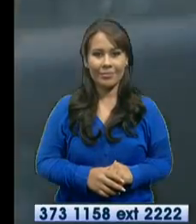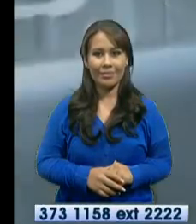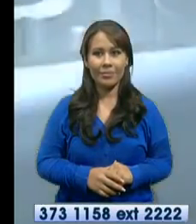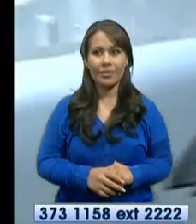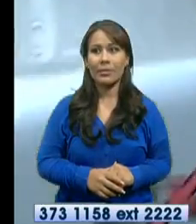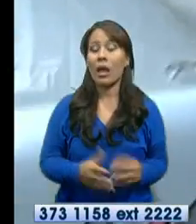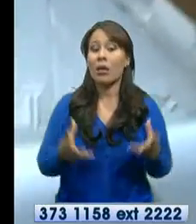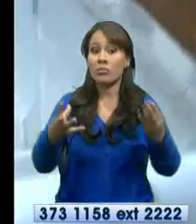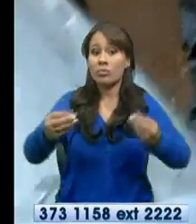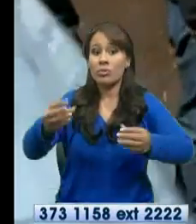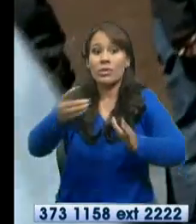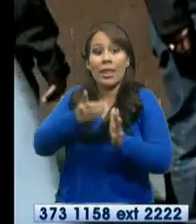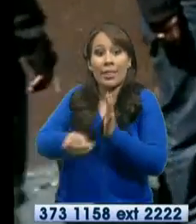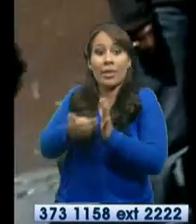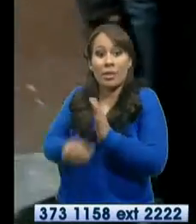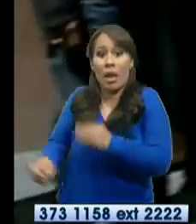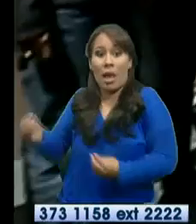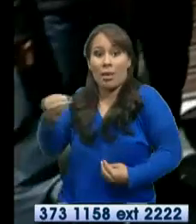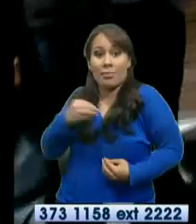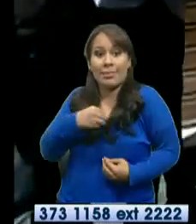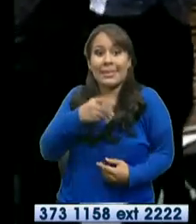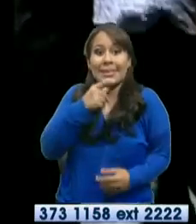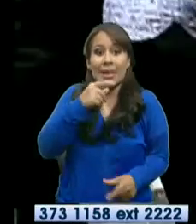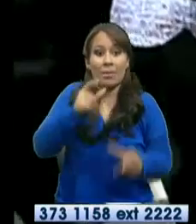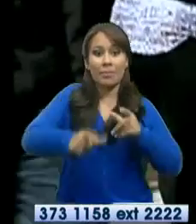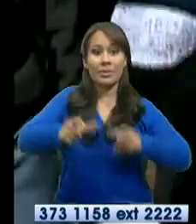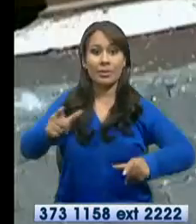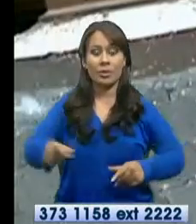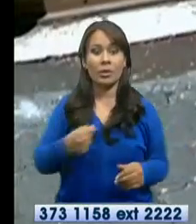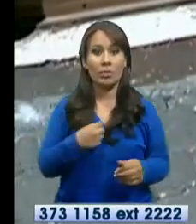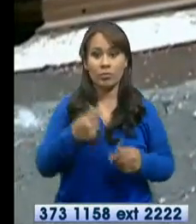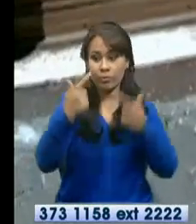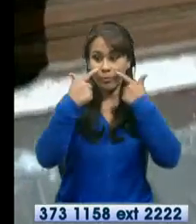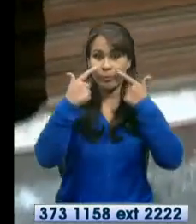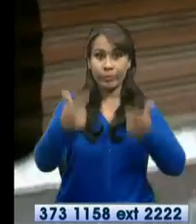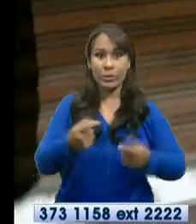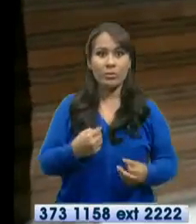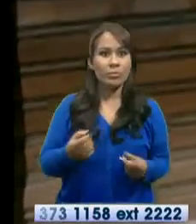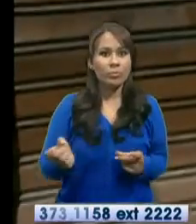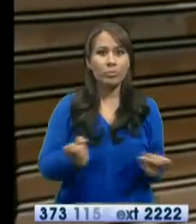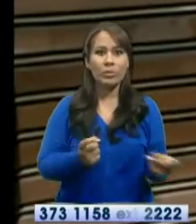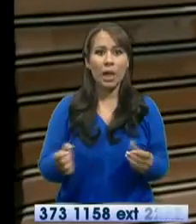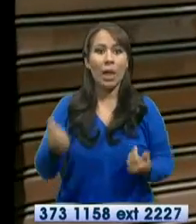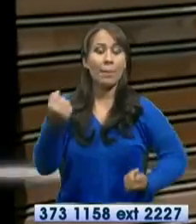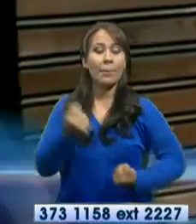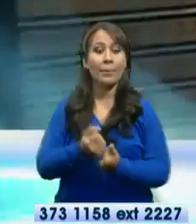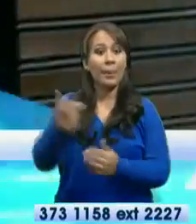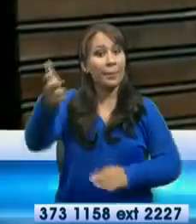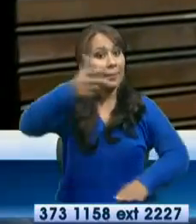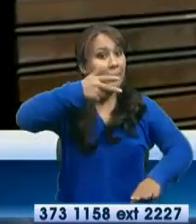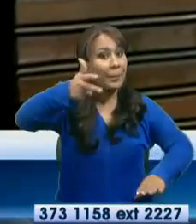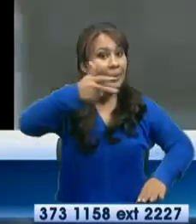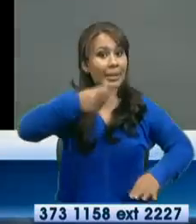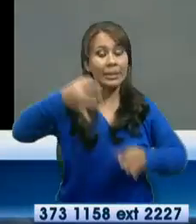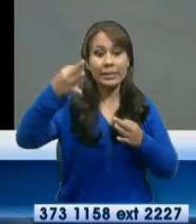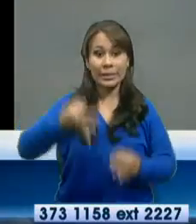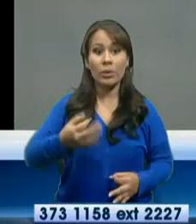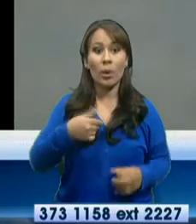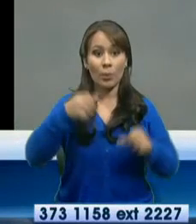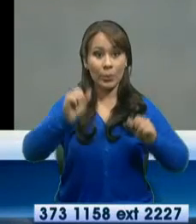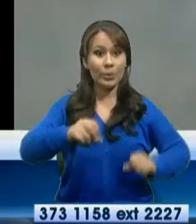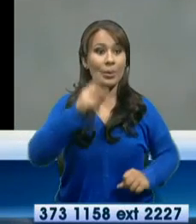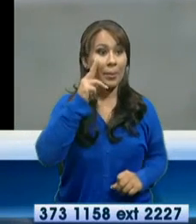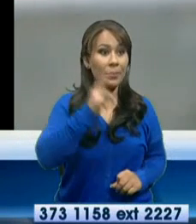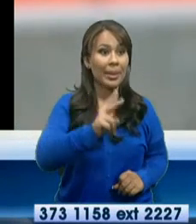La serie de denuncias puso en alerta a los agentes de la Brigada Anticriminal, quienes apoyados en los videos de las cámaras de seguridad lograron identificar a los